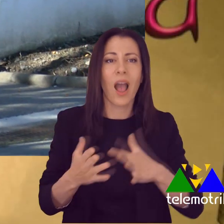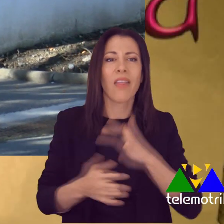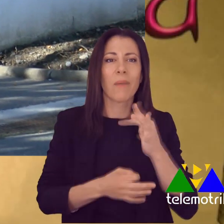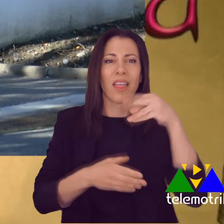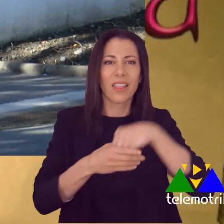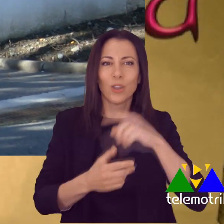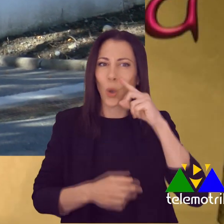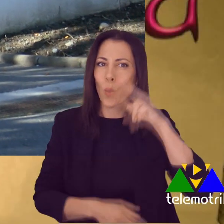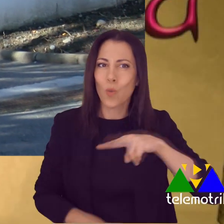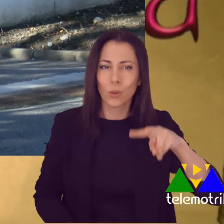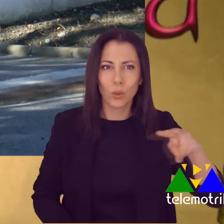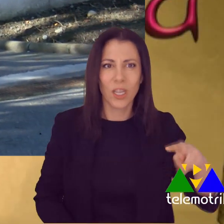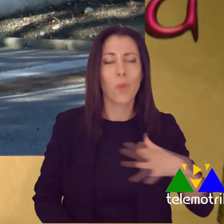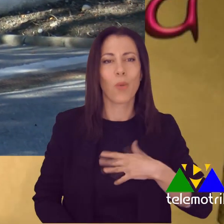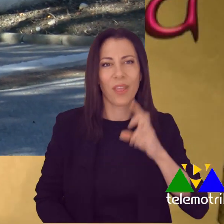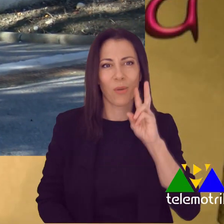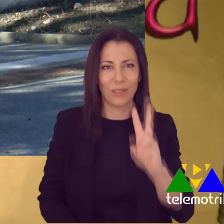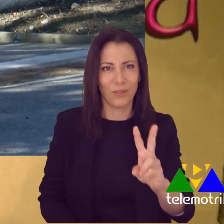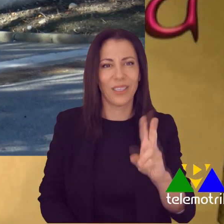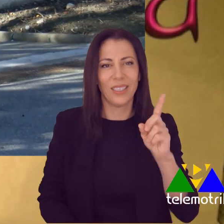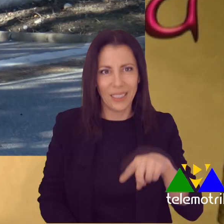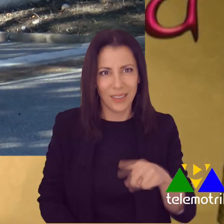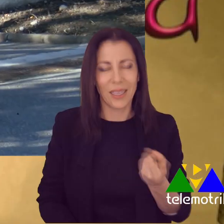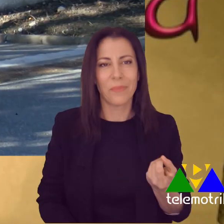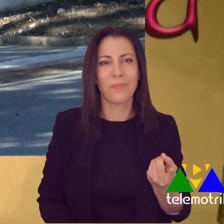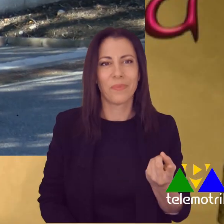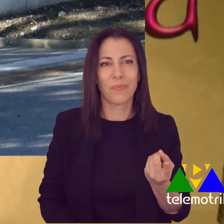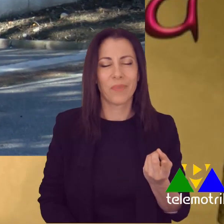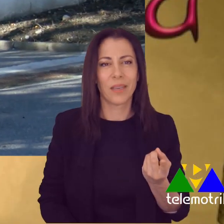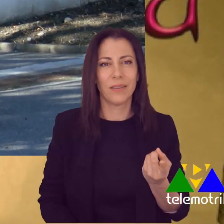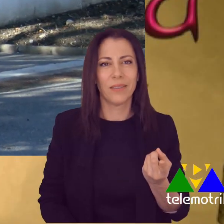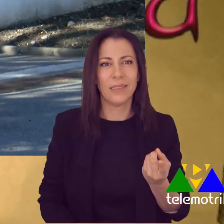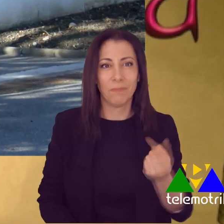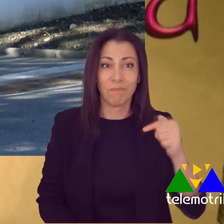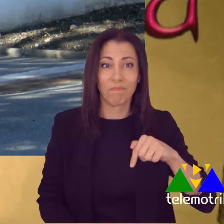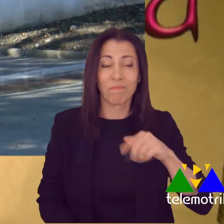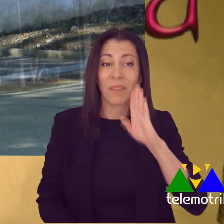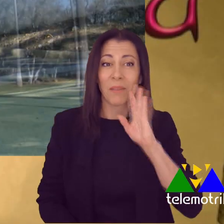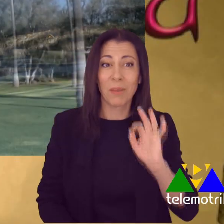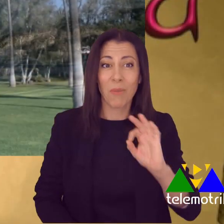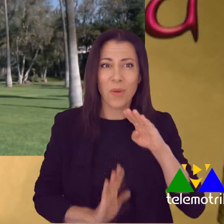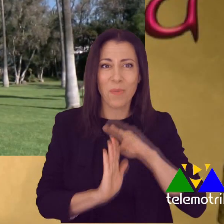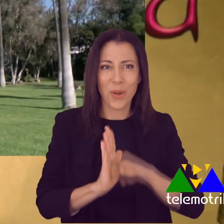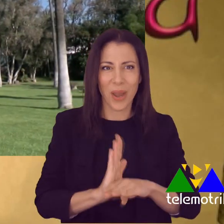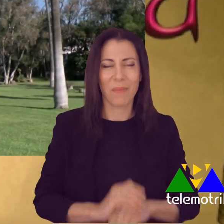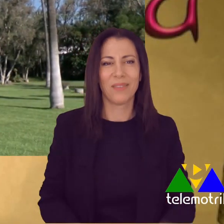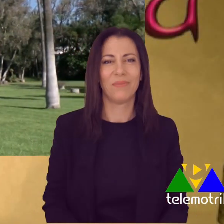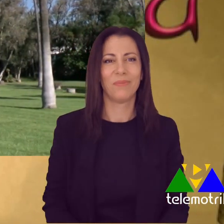además, que podemos ver también a través de este mismo programa.